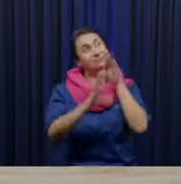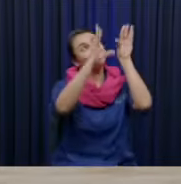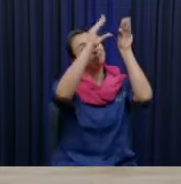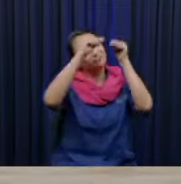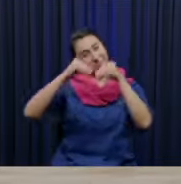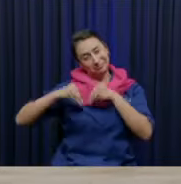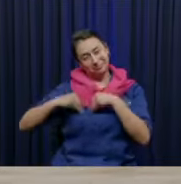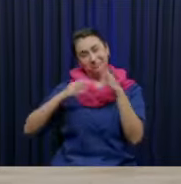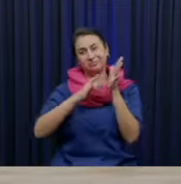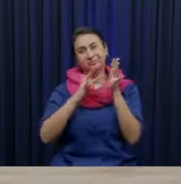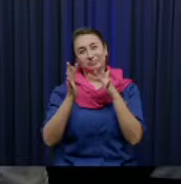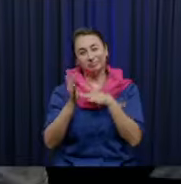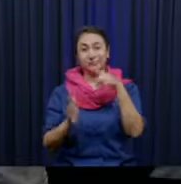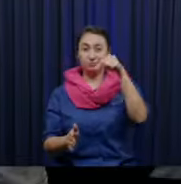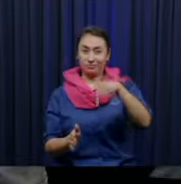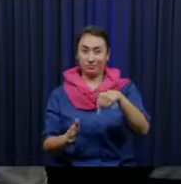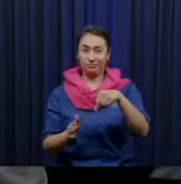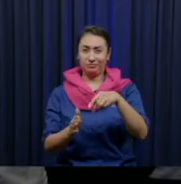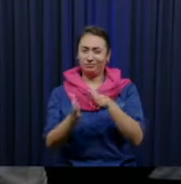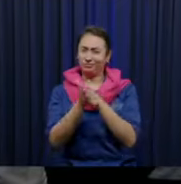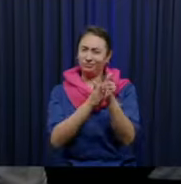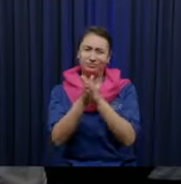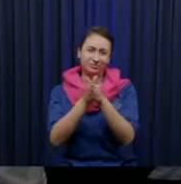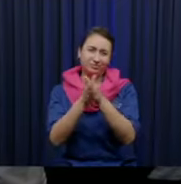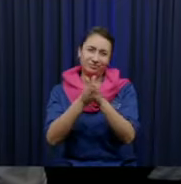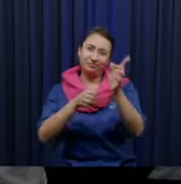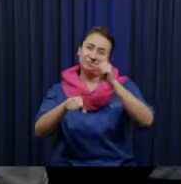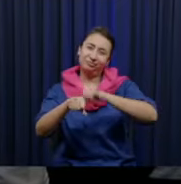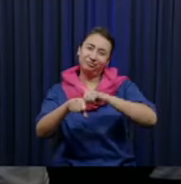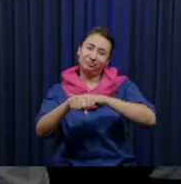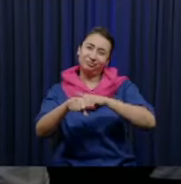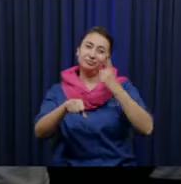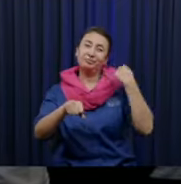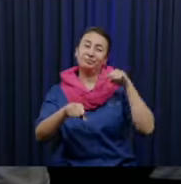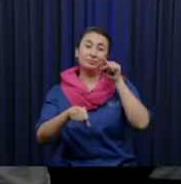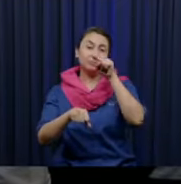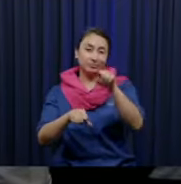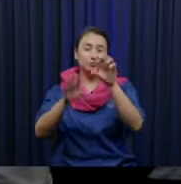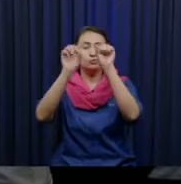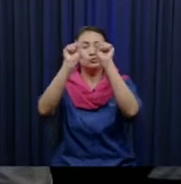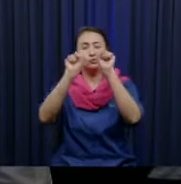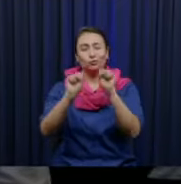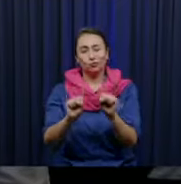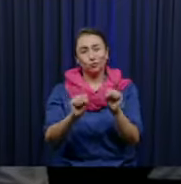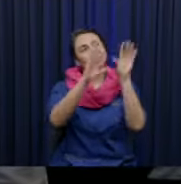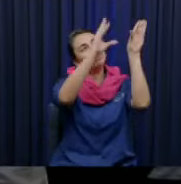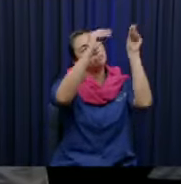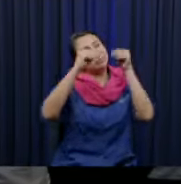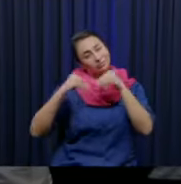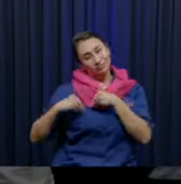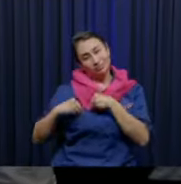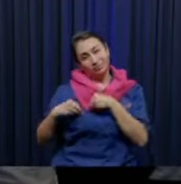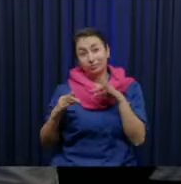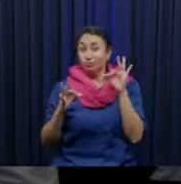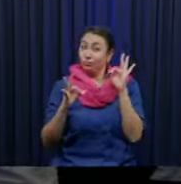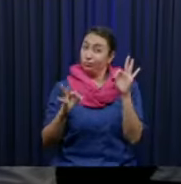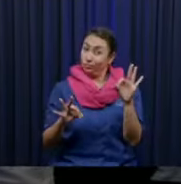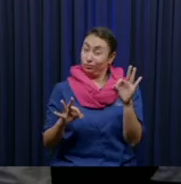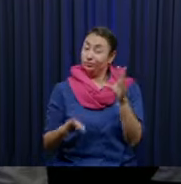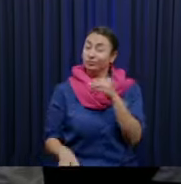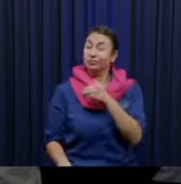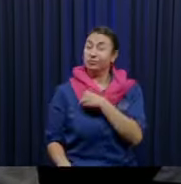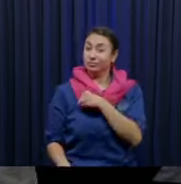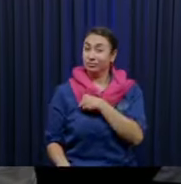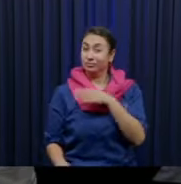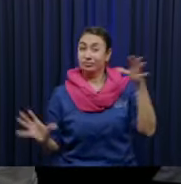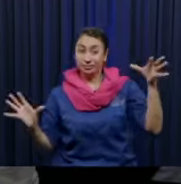Y quiere reconciliarse esta tarde, también puede pasar aquí al frente si te has apartado del camino.